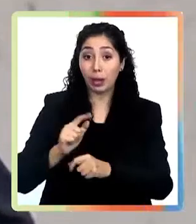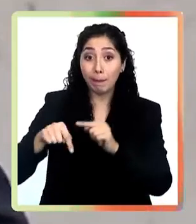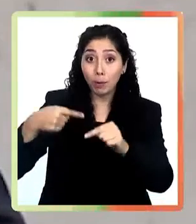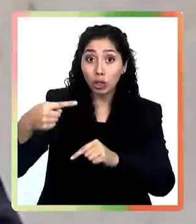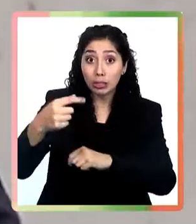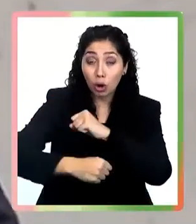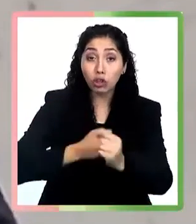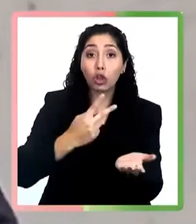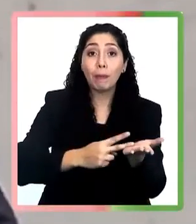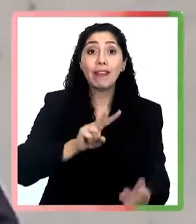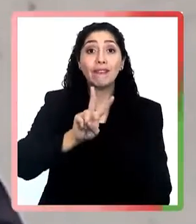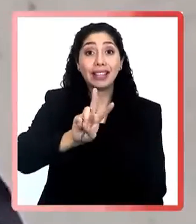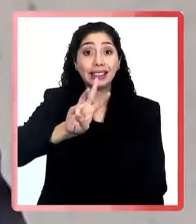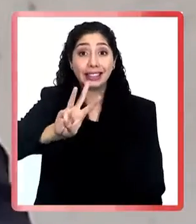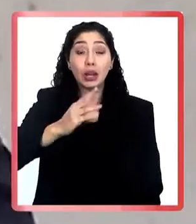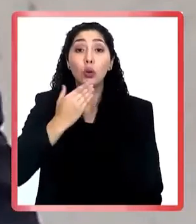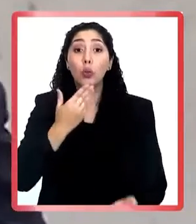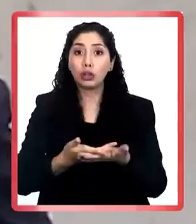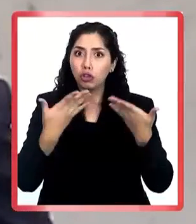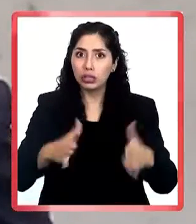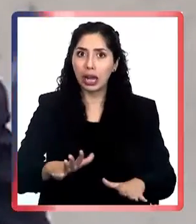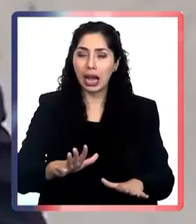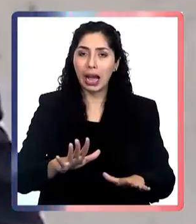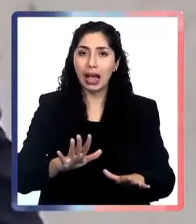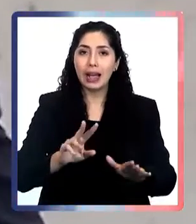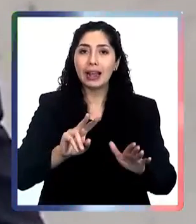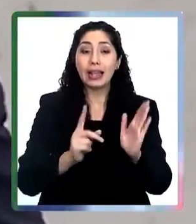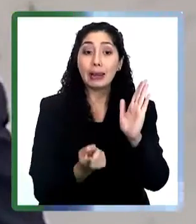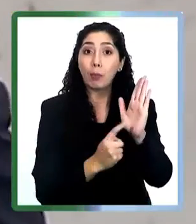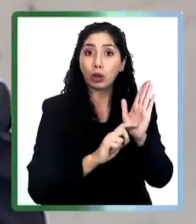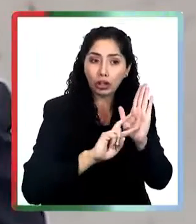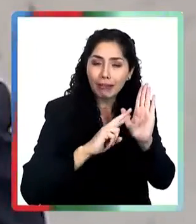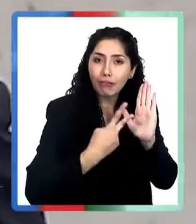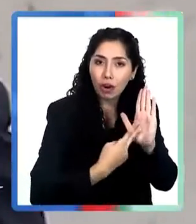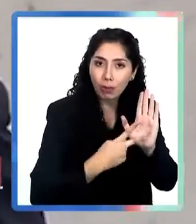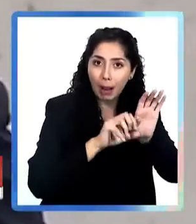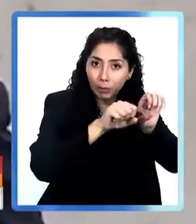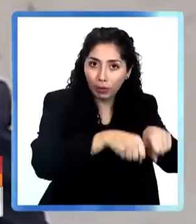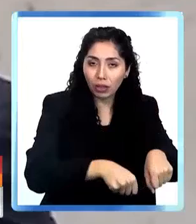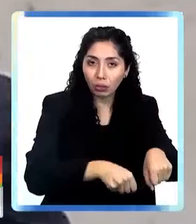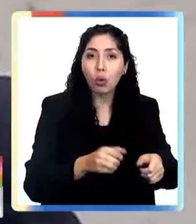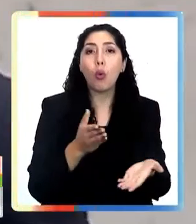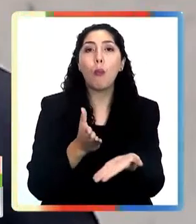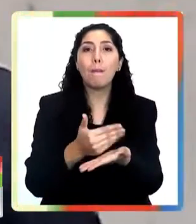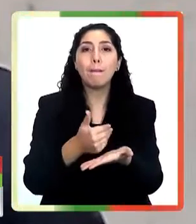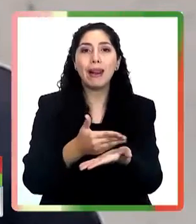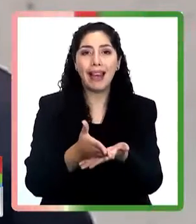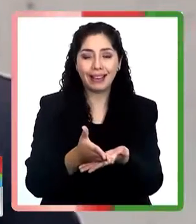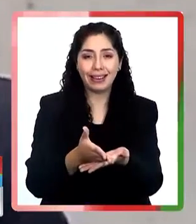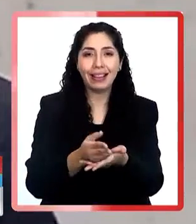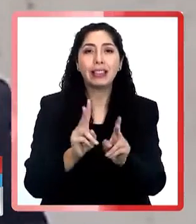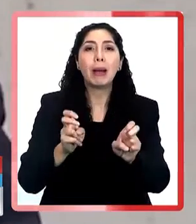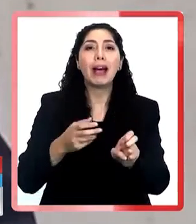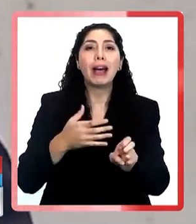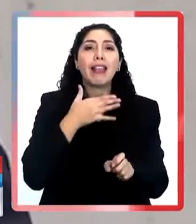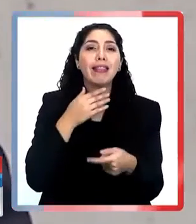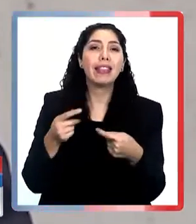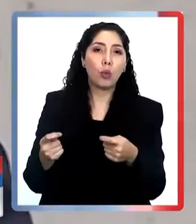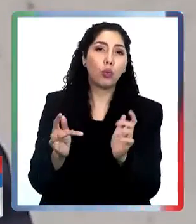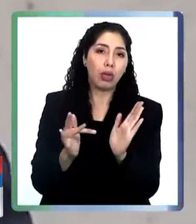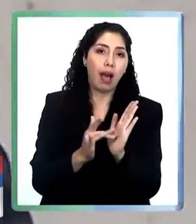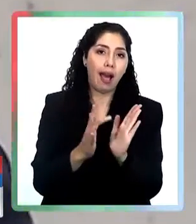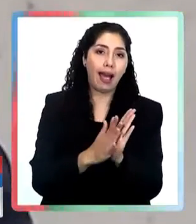el próximo año 2023 una vez aprobada la reforma tributaria un plan de condonación de la deuda educativa de manera gradual e injusta